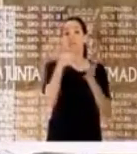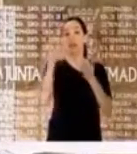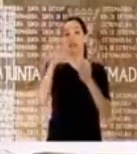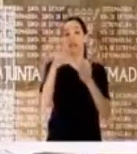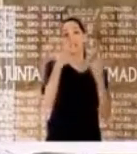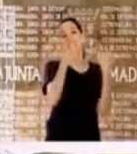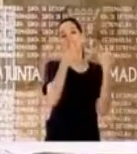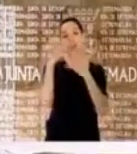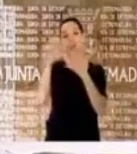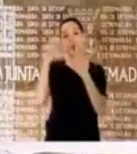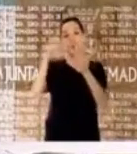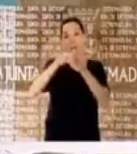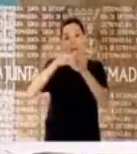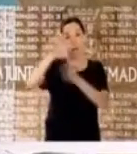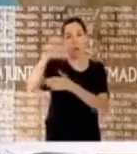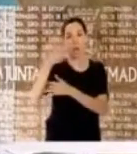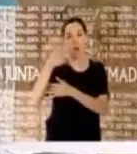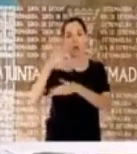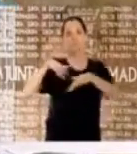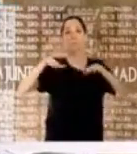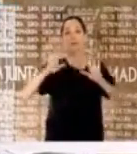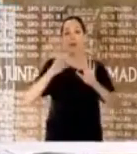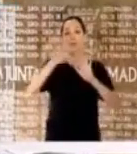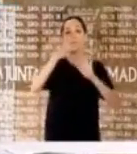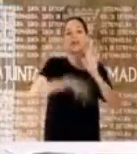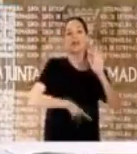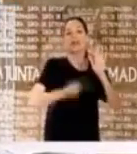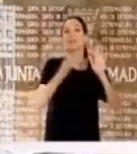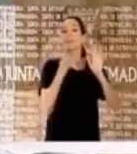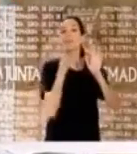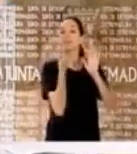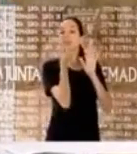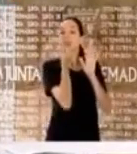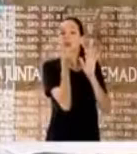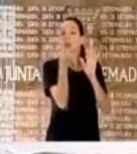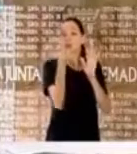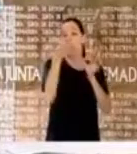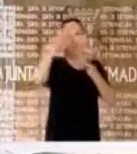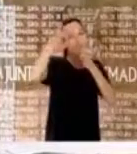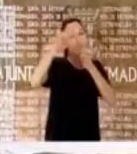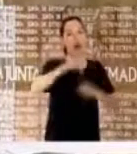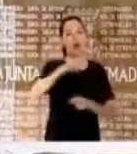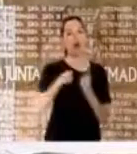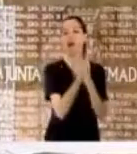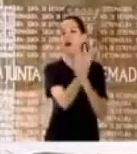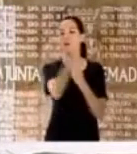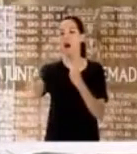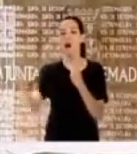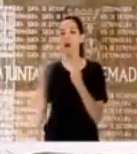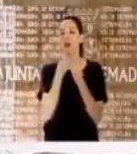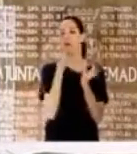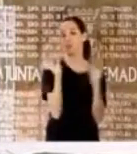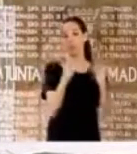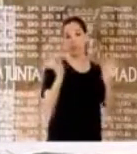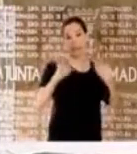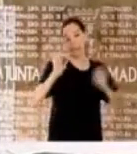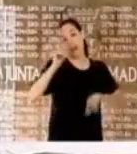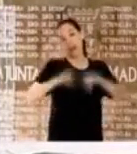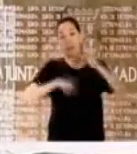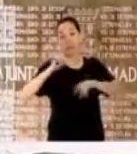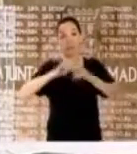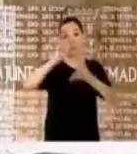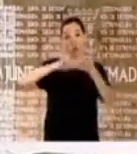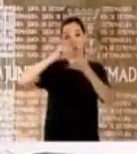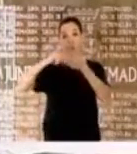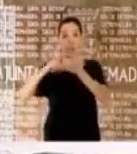3.700.000 euros, pero no se concreta en las bases reguladoras, que sí lo hará en la convocatoria, lo que va destinado a cada centro en función de las contrataciones